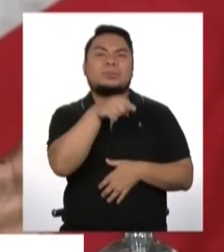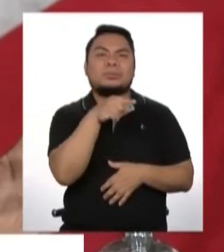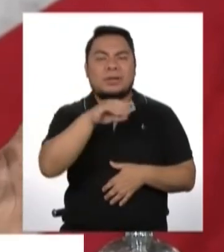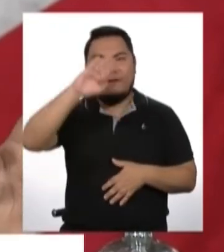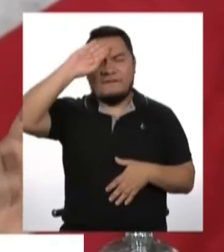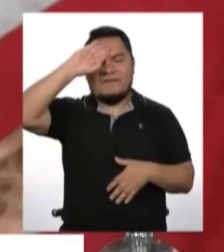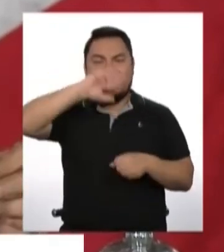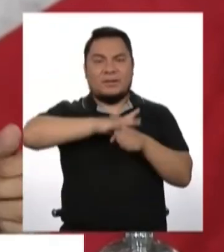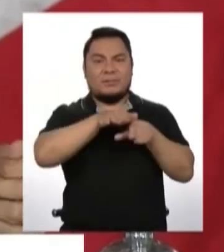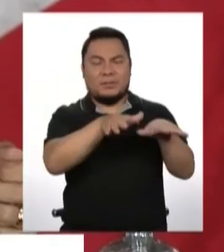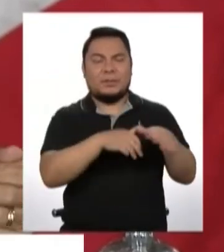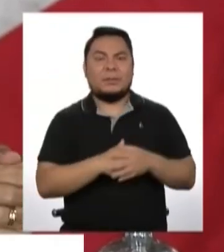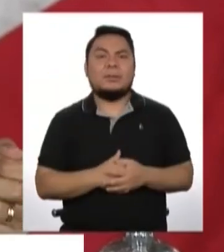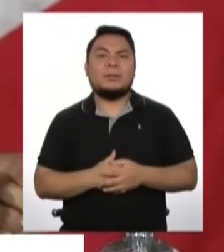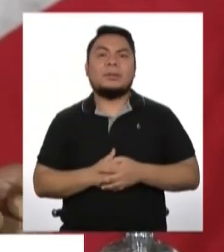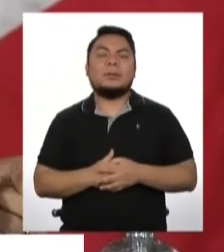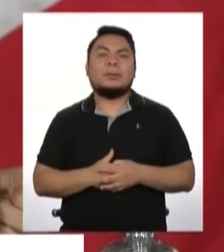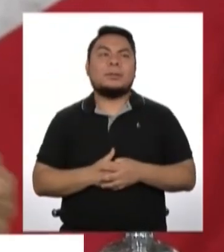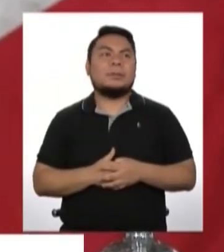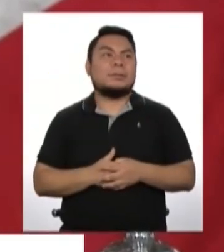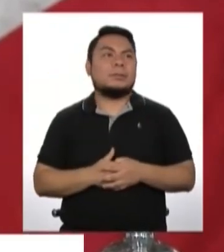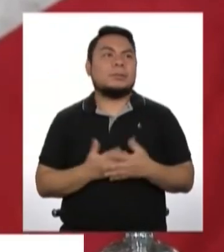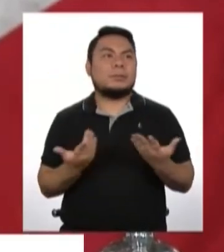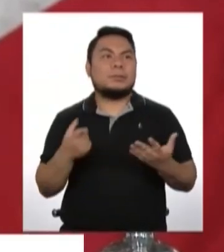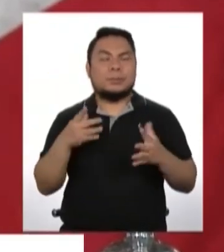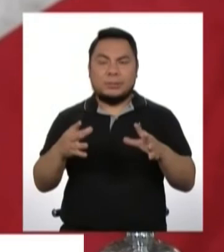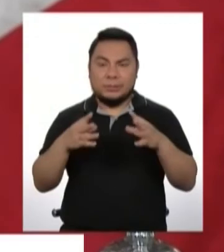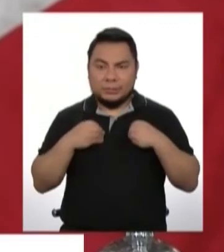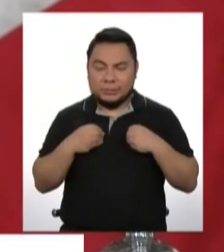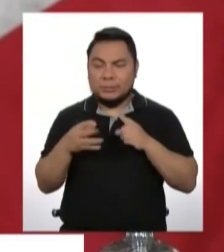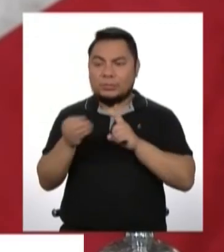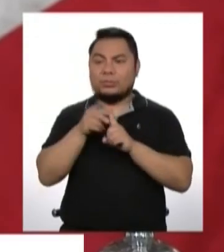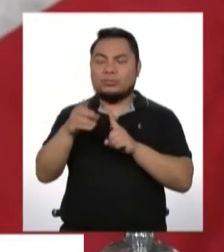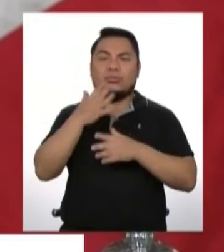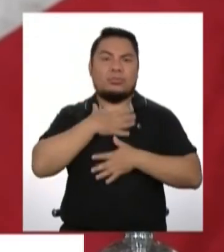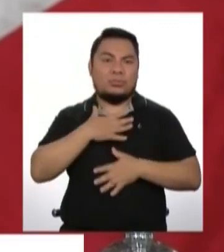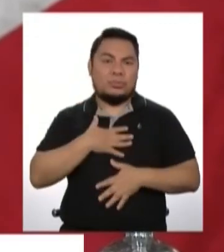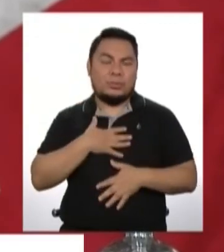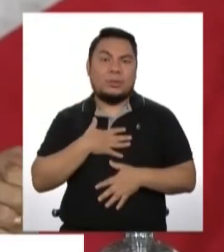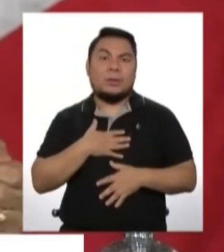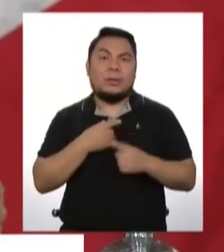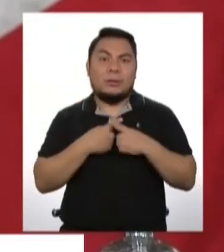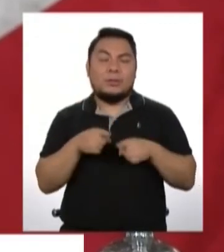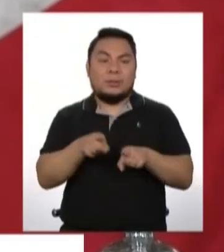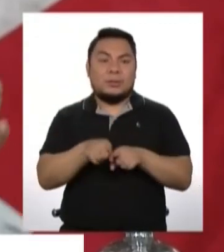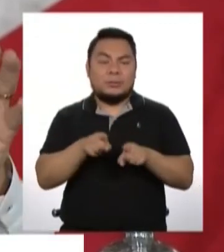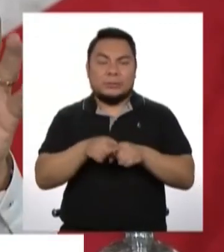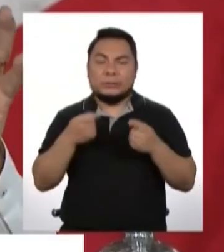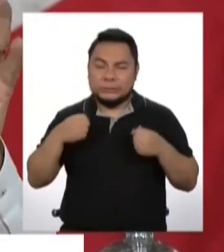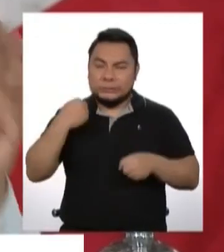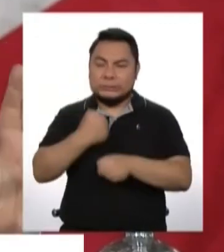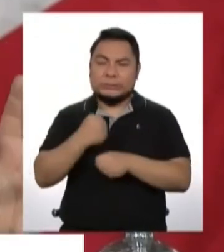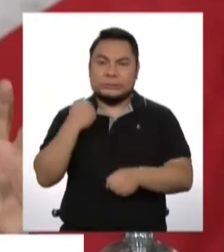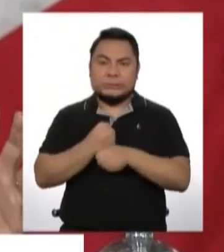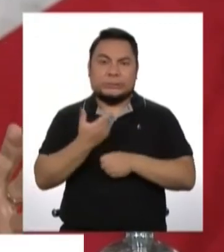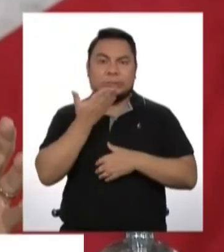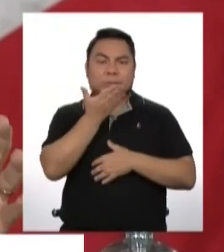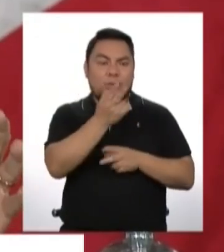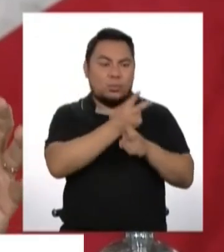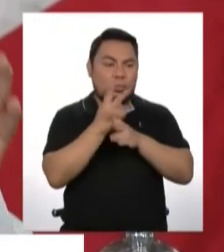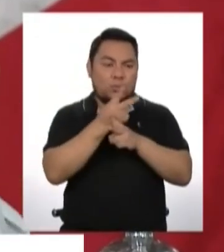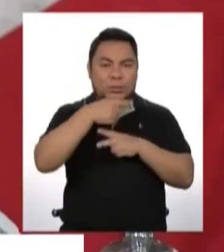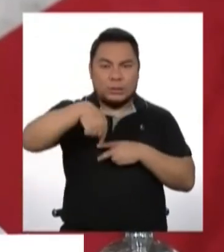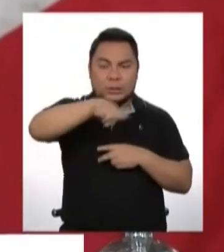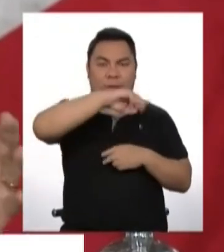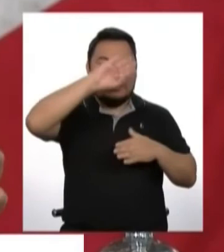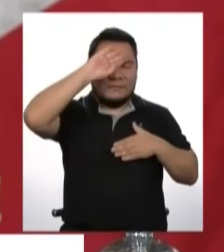la enfermedad, el que recibe el virus en su organismo. Pero así como tenemos que hacer esfuerzos para cuidarlos a ellos